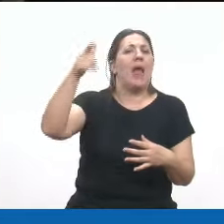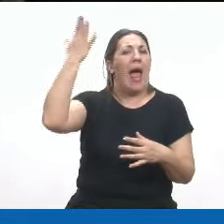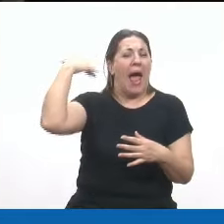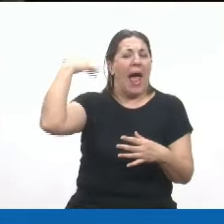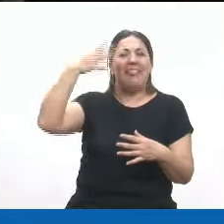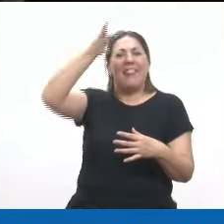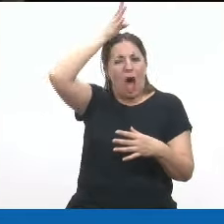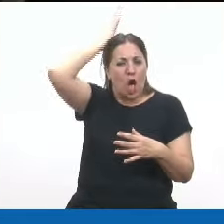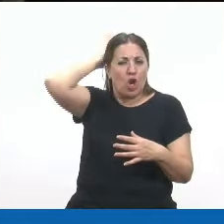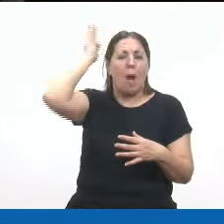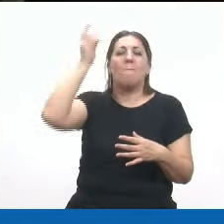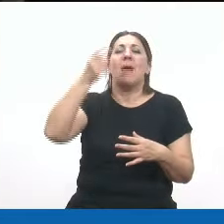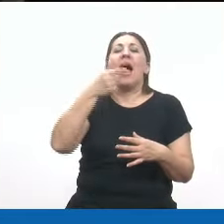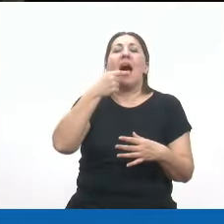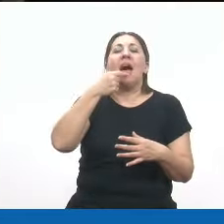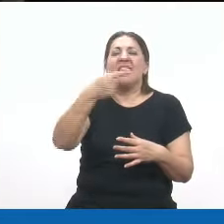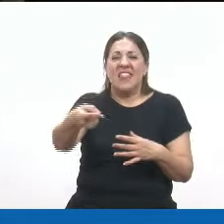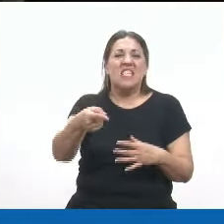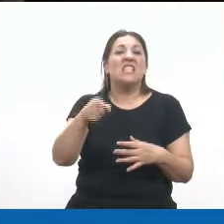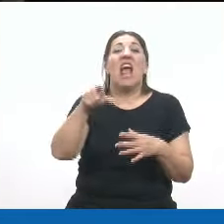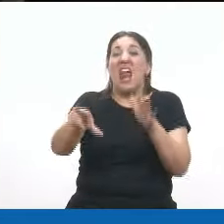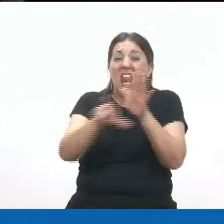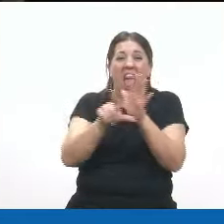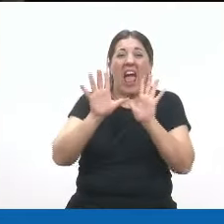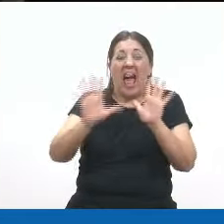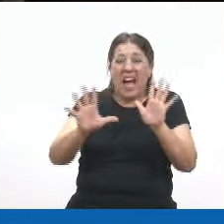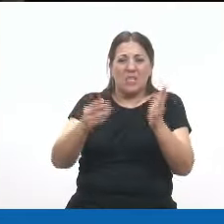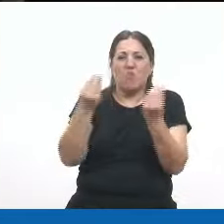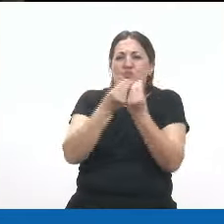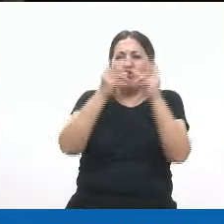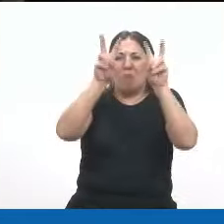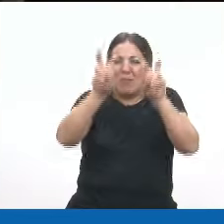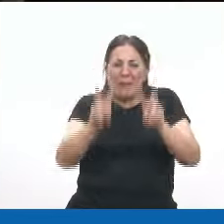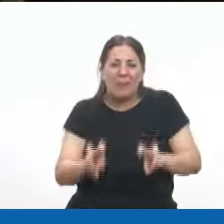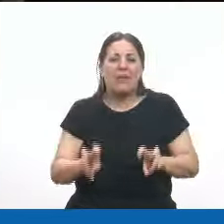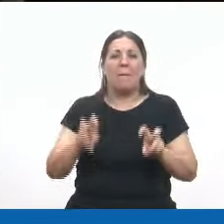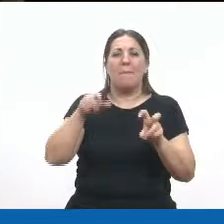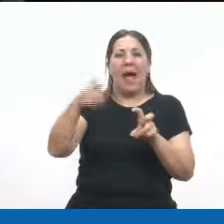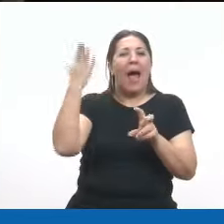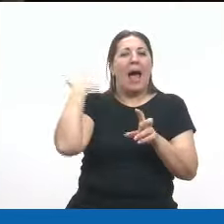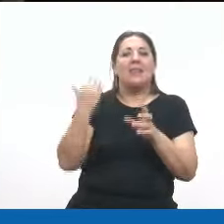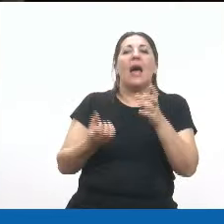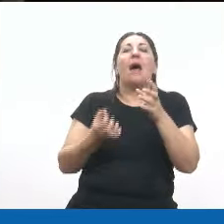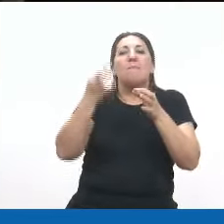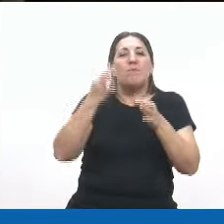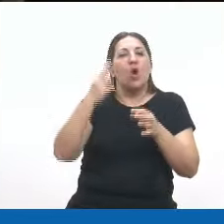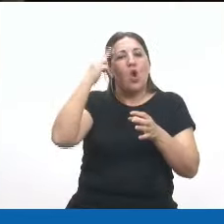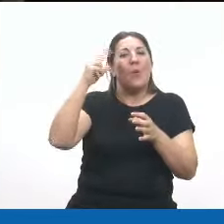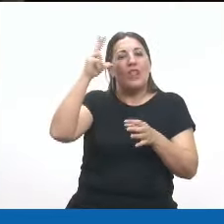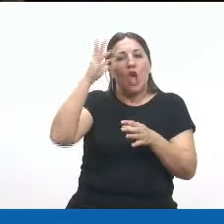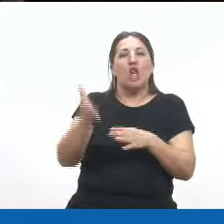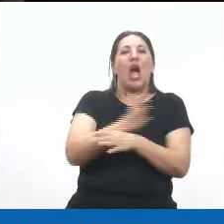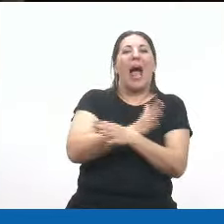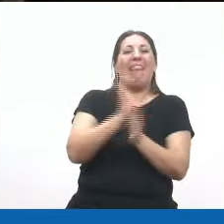decía que esas leyes Ómnibus que se habían prohibido a partir del 98 antes de Cristo